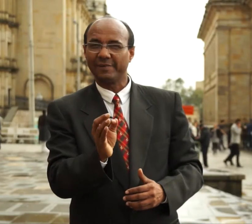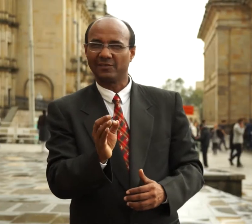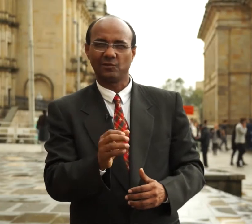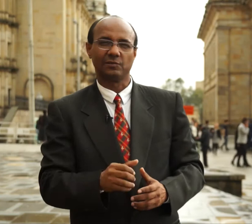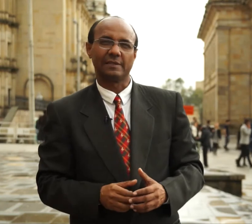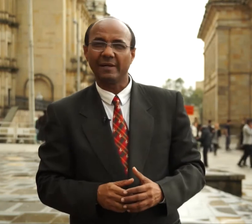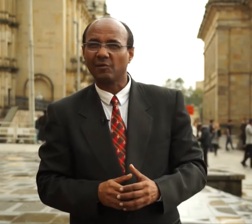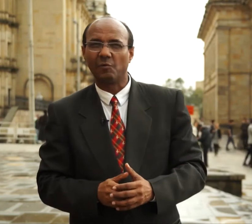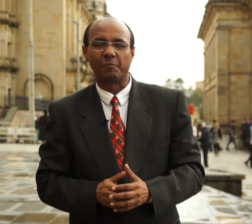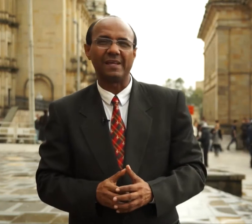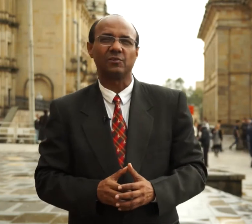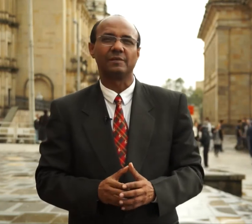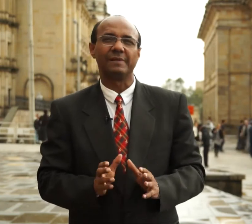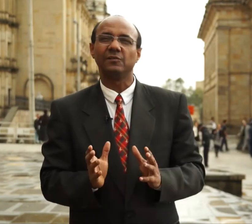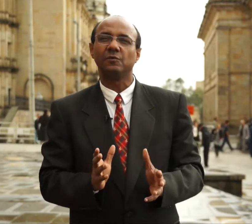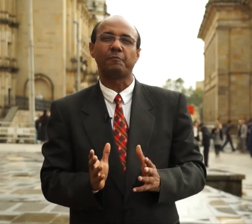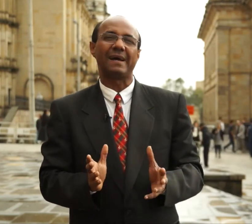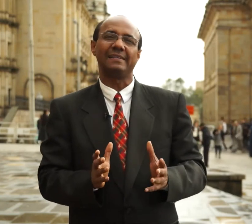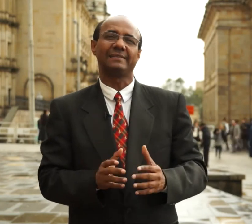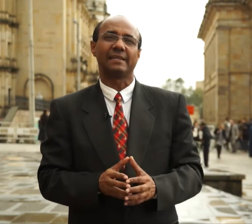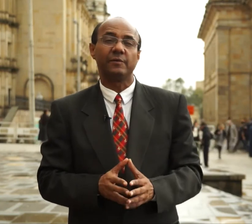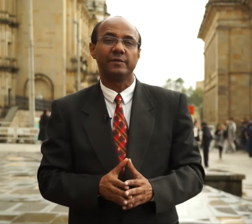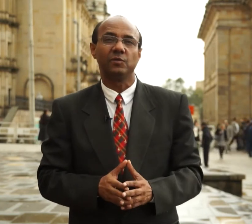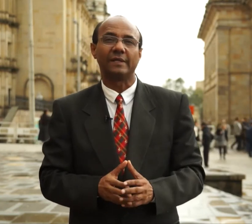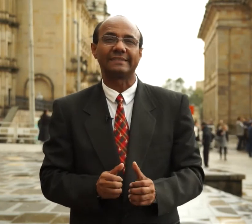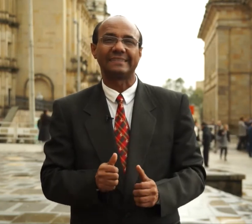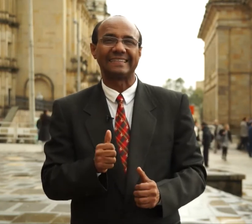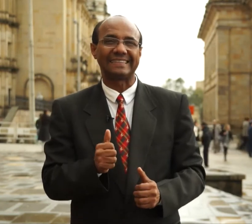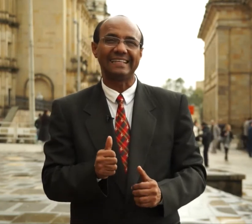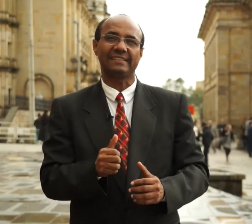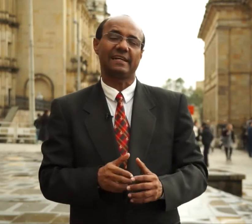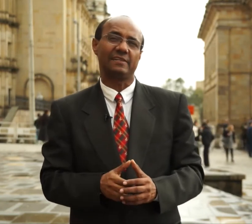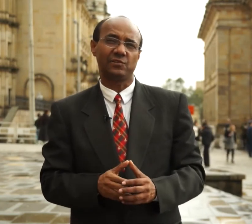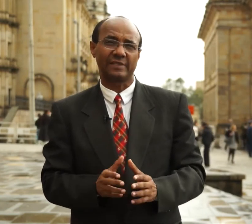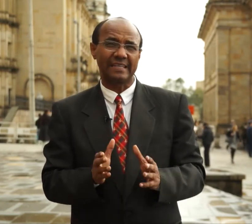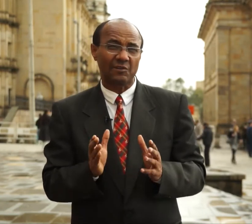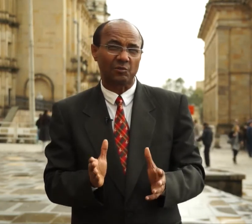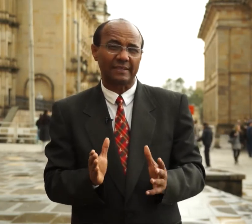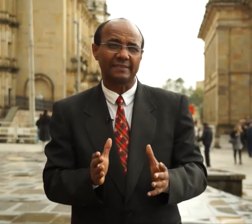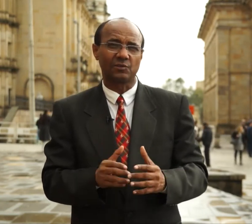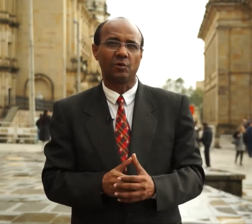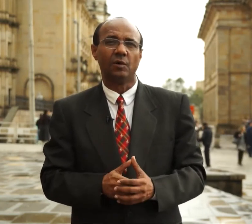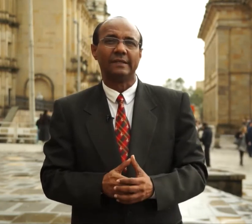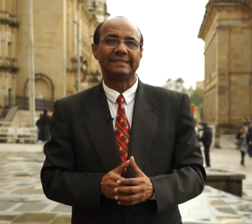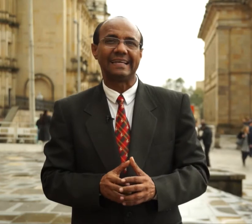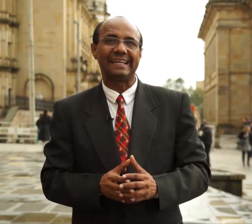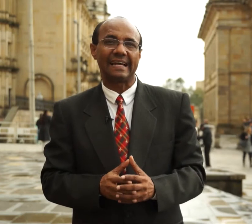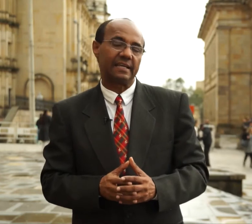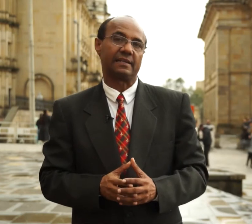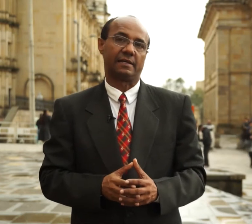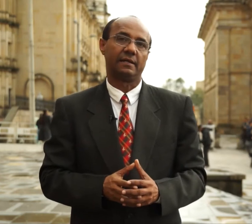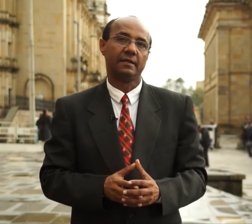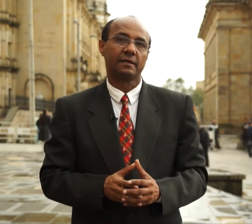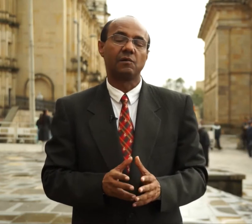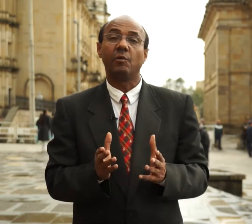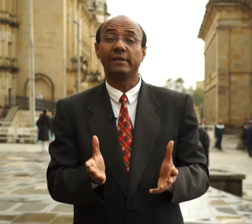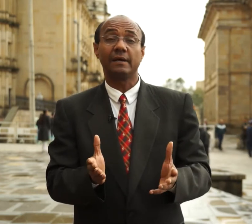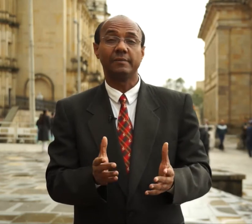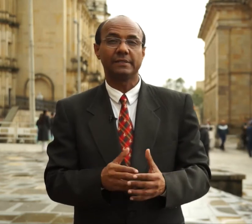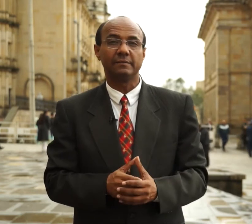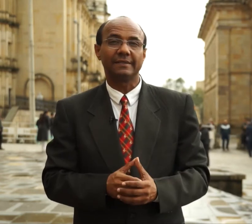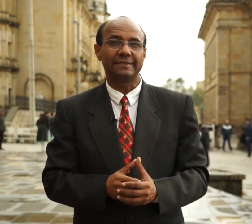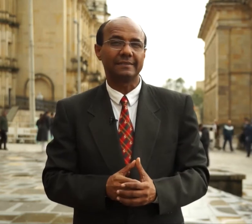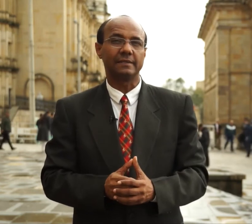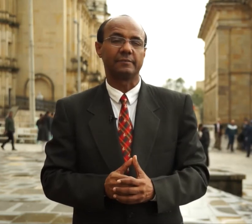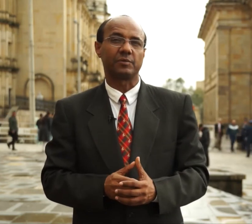Reconciliación y perdón, temas complejos en medio de un país que ha vivido durante 70 años en el contexto de la guerra. ¿Cómo ven